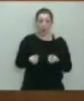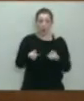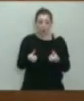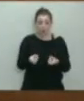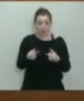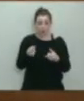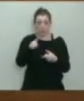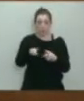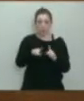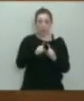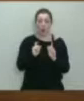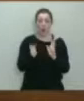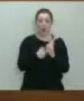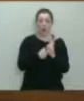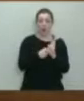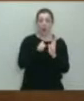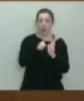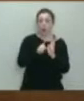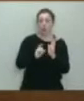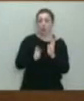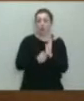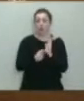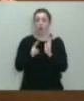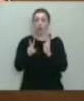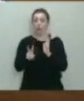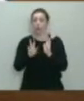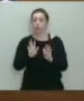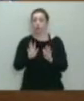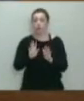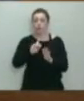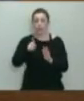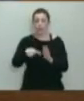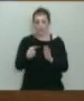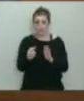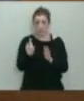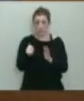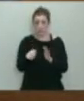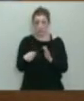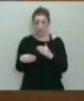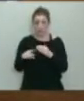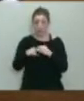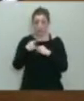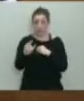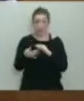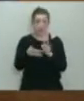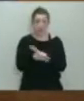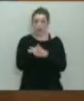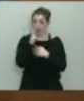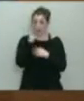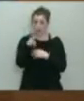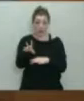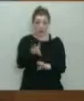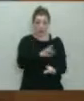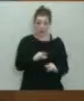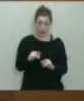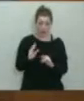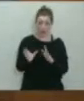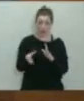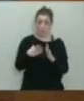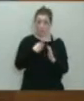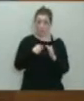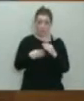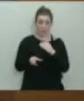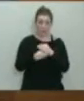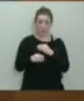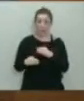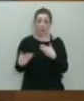aportan un anexo 1 y un anexo 2, pero luego, mediante la disposición adicional, convierten en papel mojado absolutamente esos anexos. Por lo